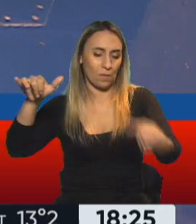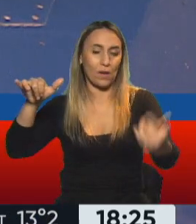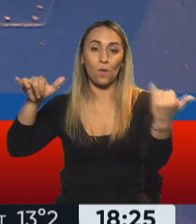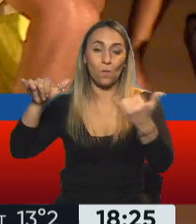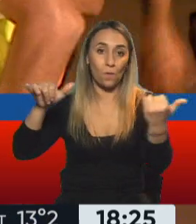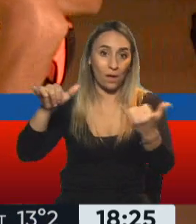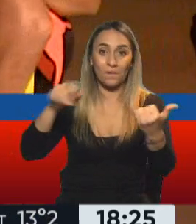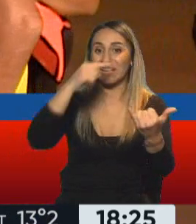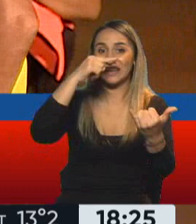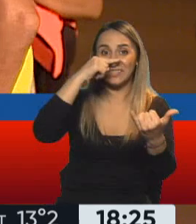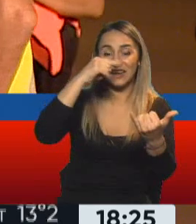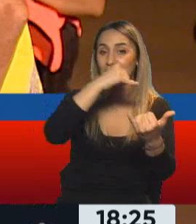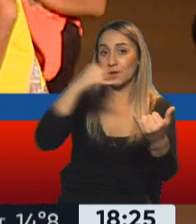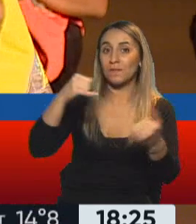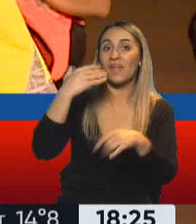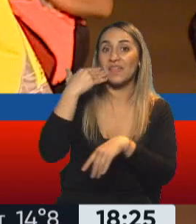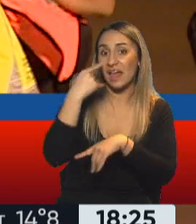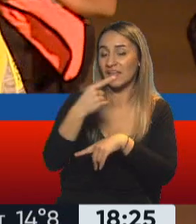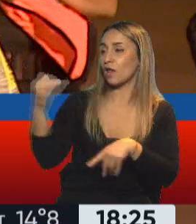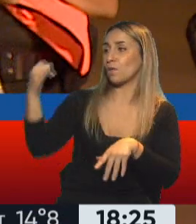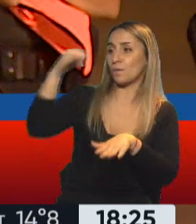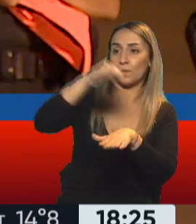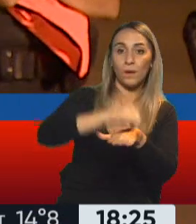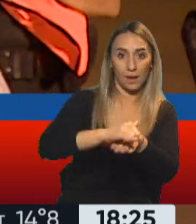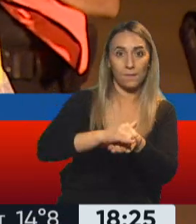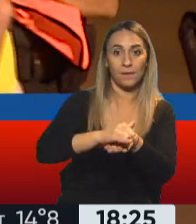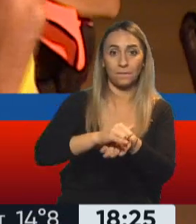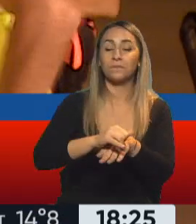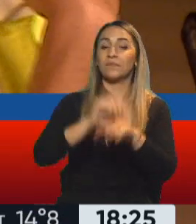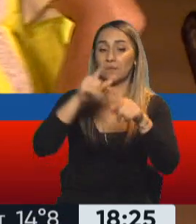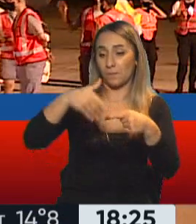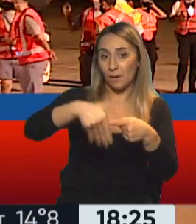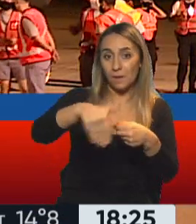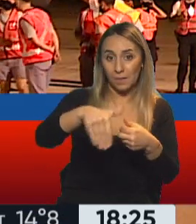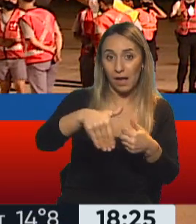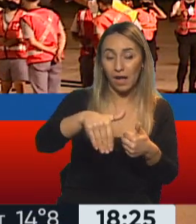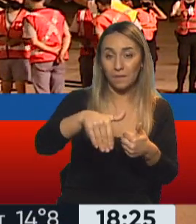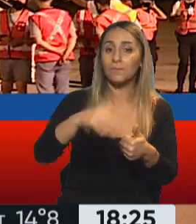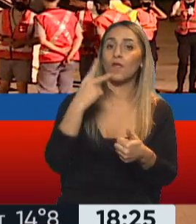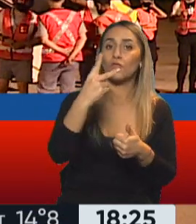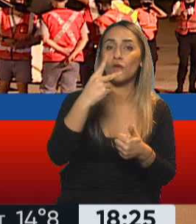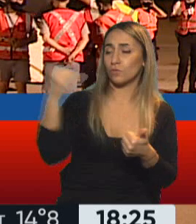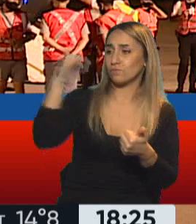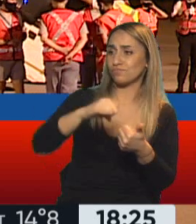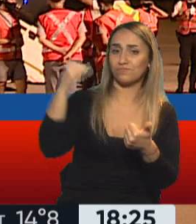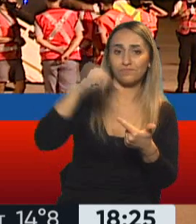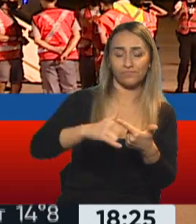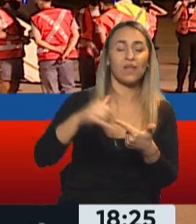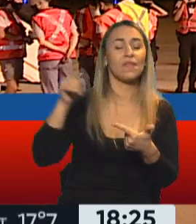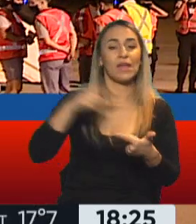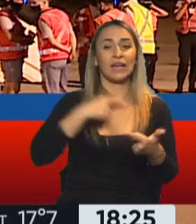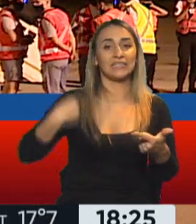las 19:30 y en tanto, en las próximas horas, van a arribar dos aviones provenientes de Beijing con dosis